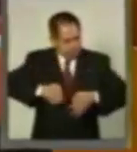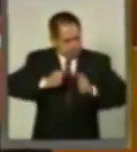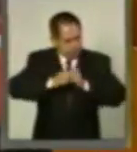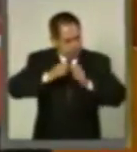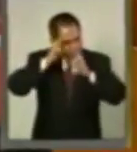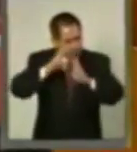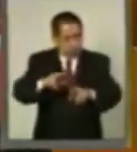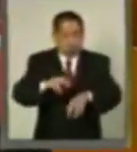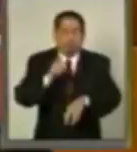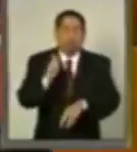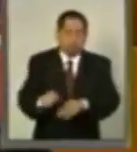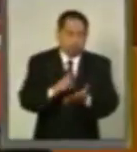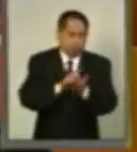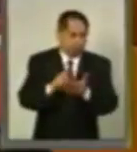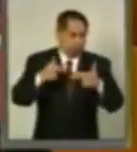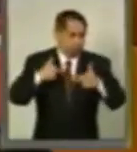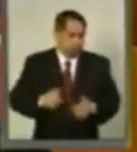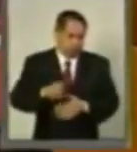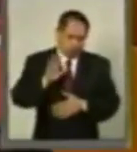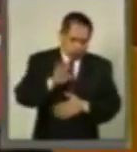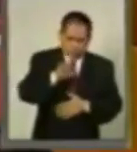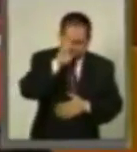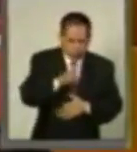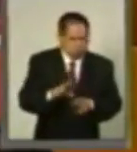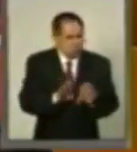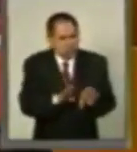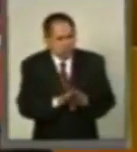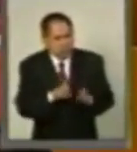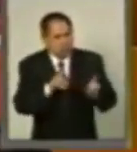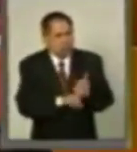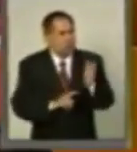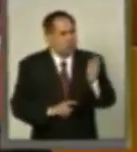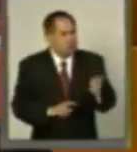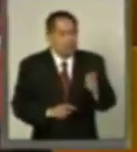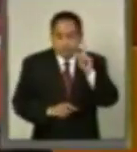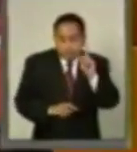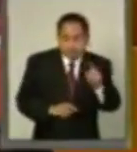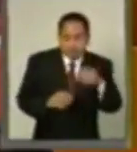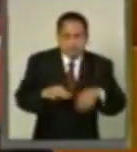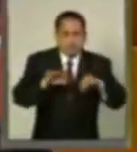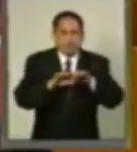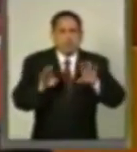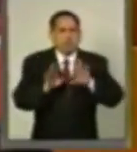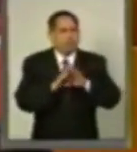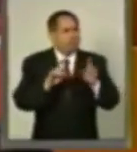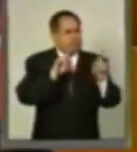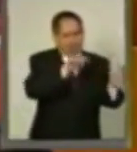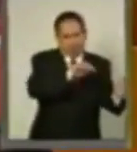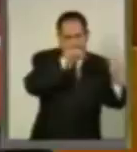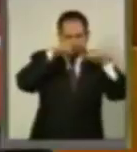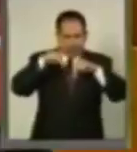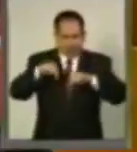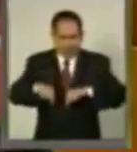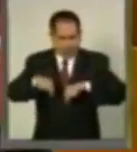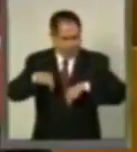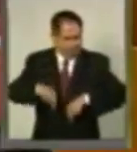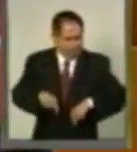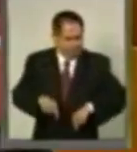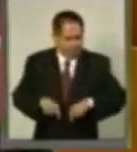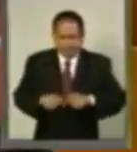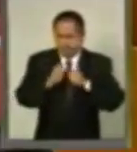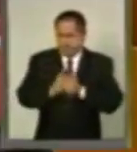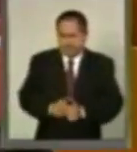en estricto apego a sus derechos humanos? Pero aún más importante todavía, una vez que los connacionales arriban